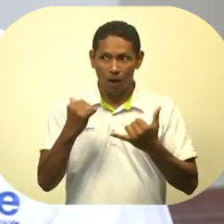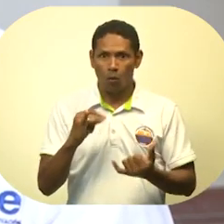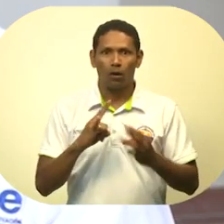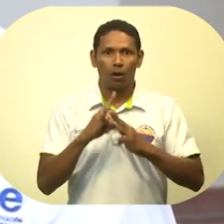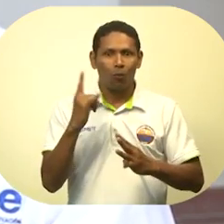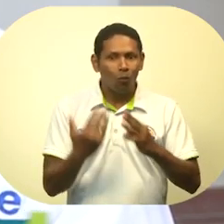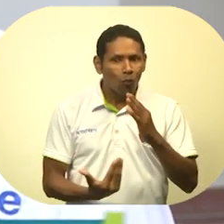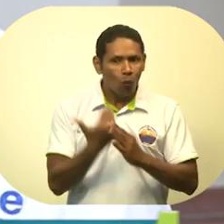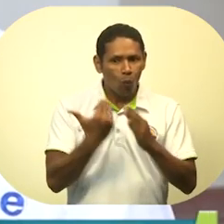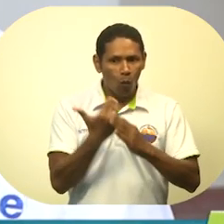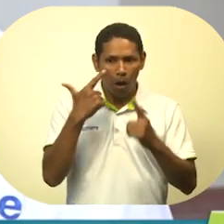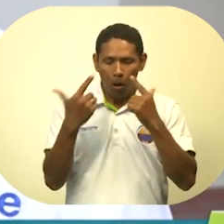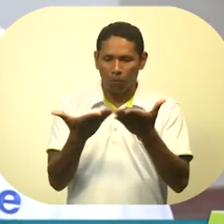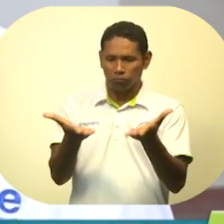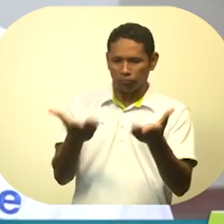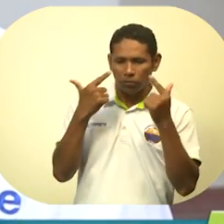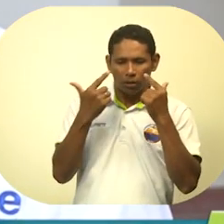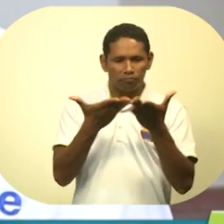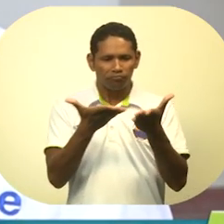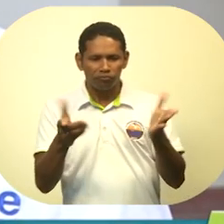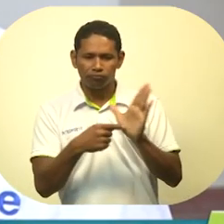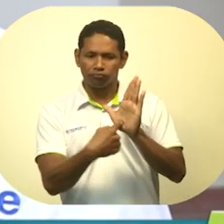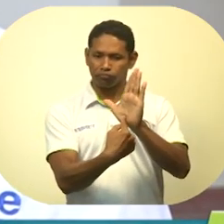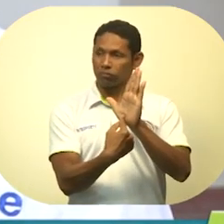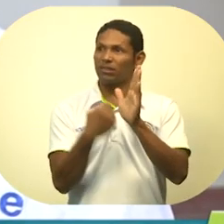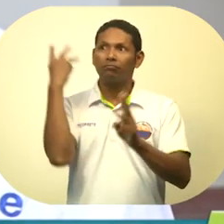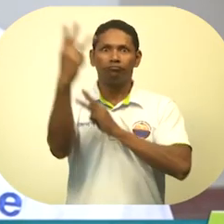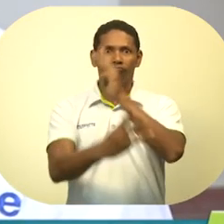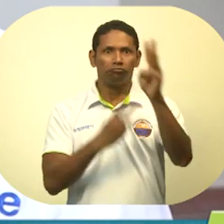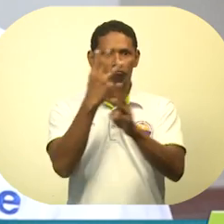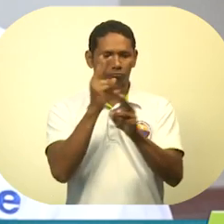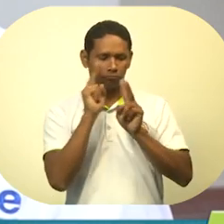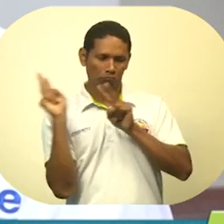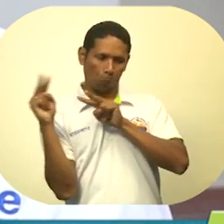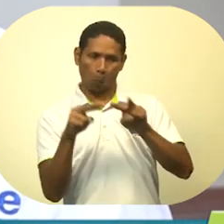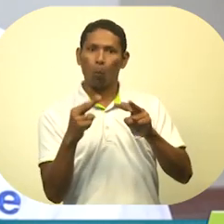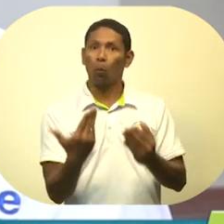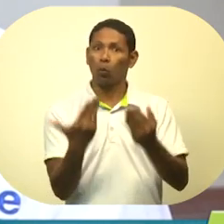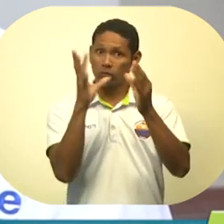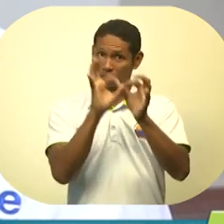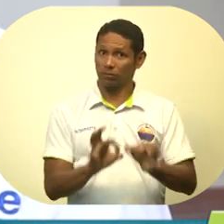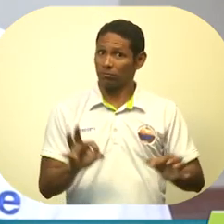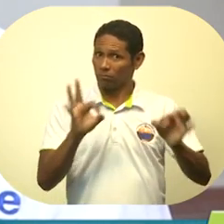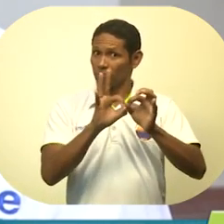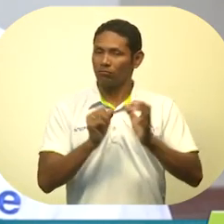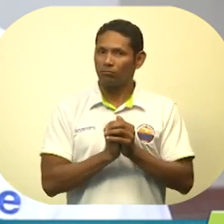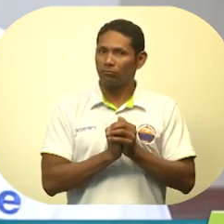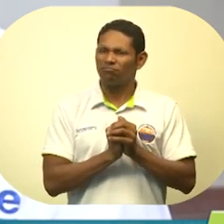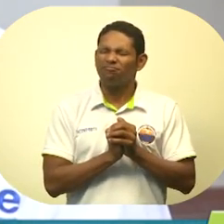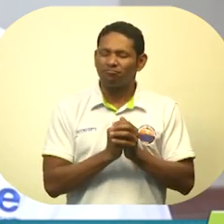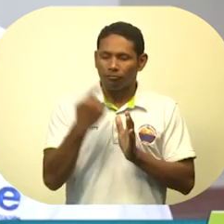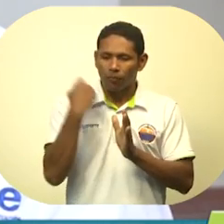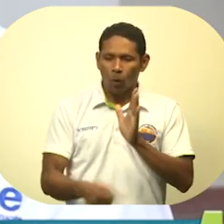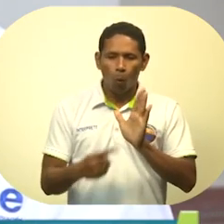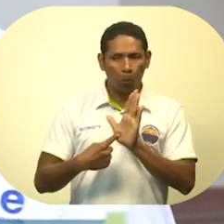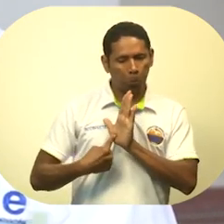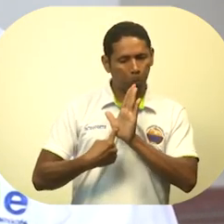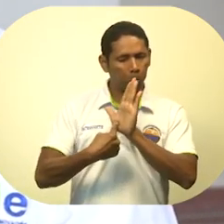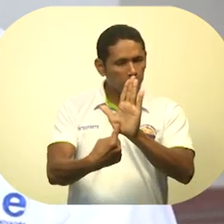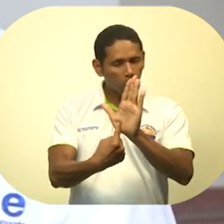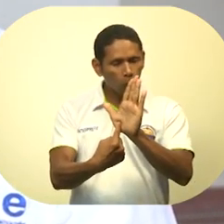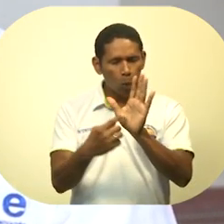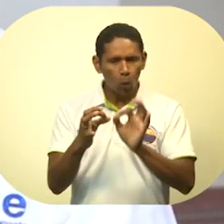escenarios disruptivos, escenarios de talla mundial y que nos muestra lo